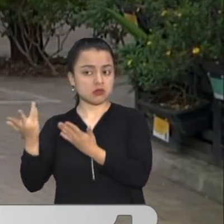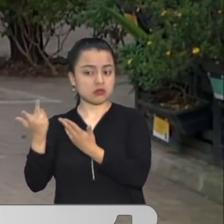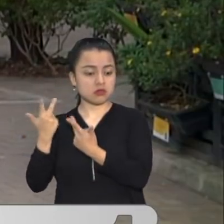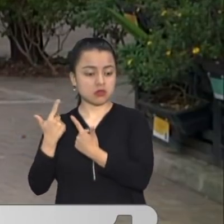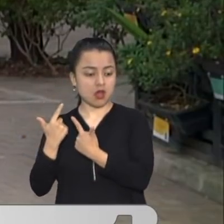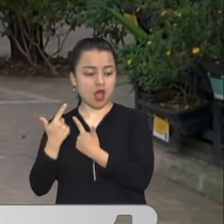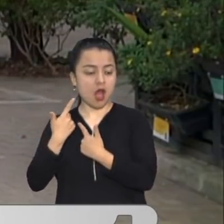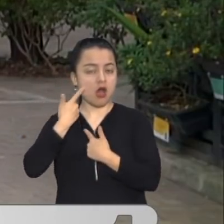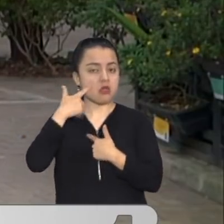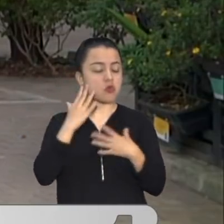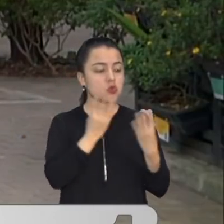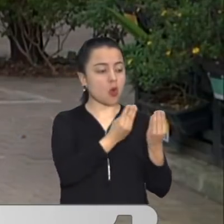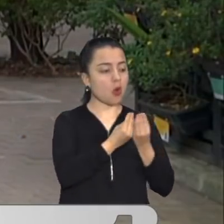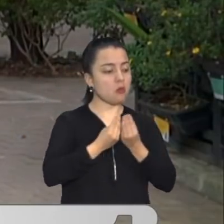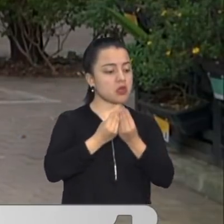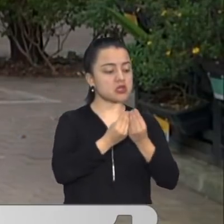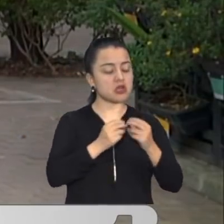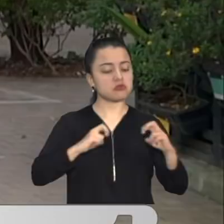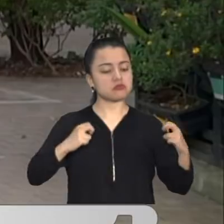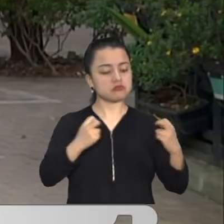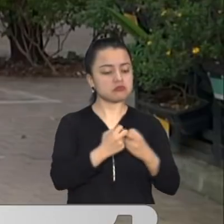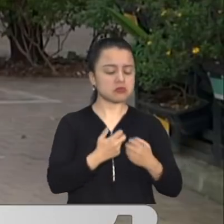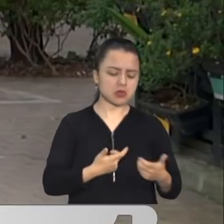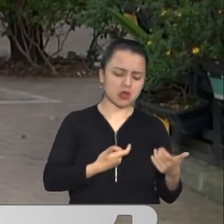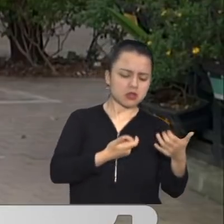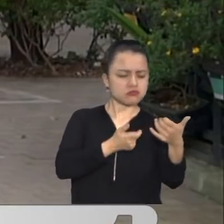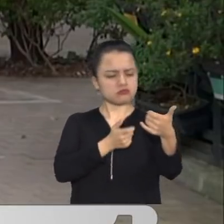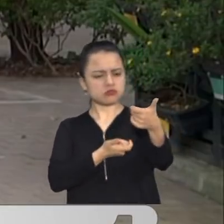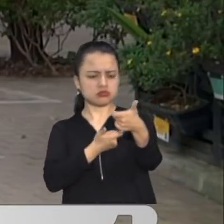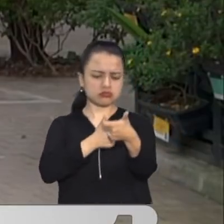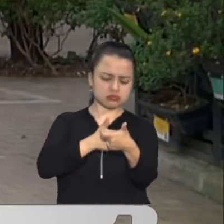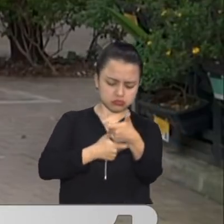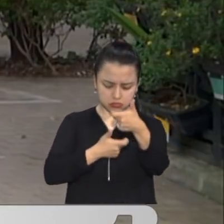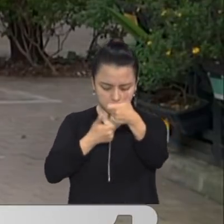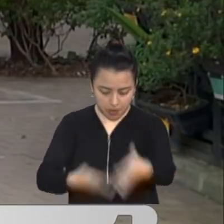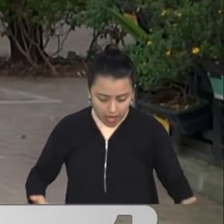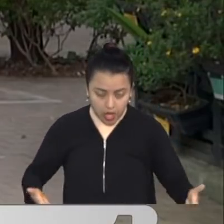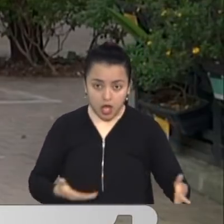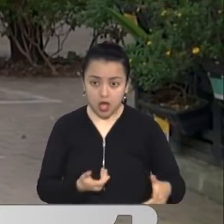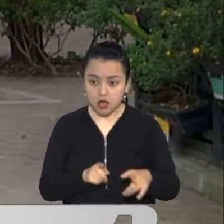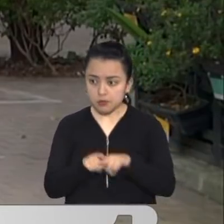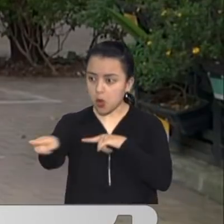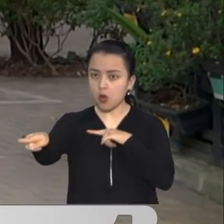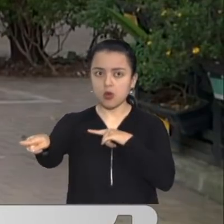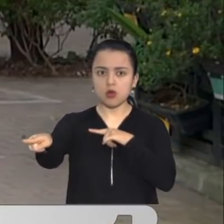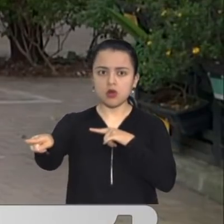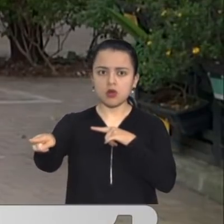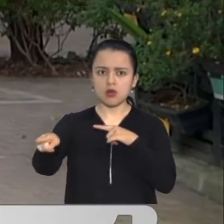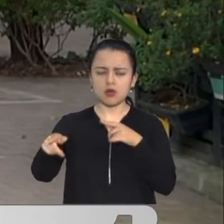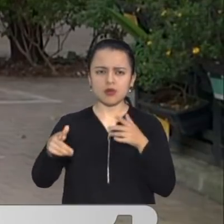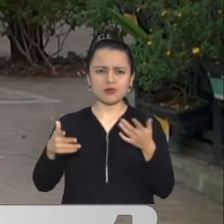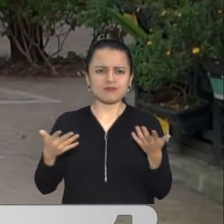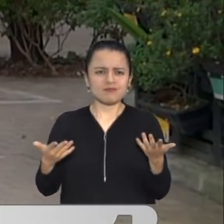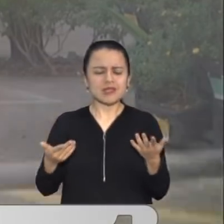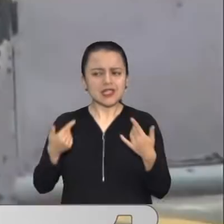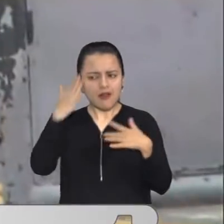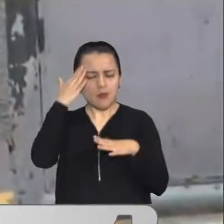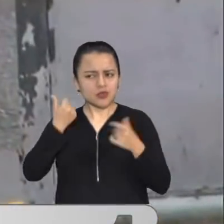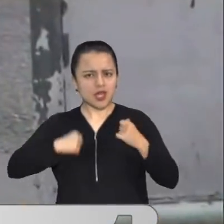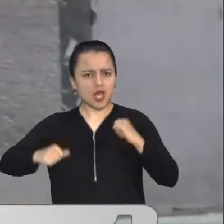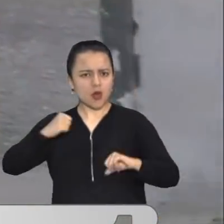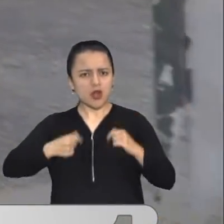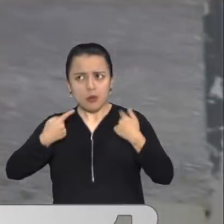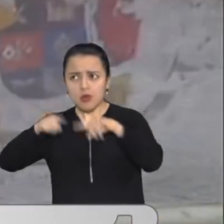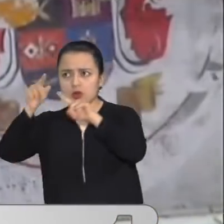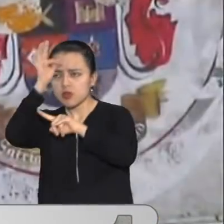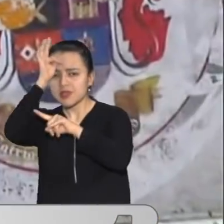sus compañeros. Lo que sí se conoce es que este soldado quedó herido, fue trasladado al hospital, pero murió finalmente por este impacto de fusil.